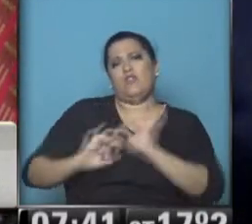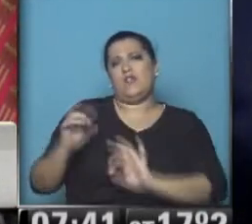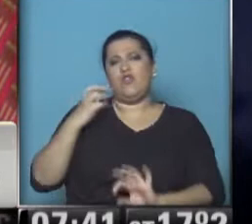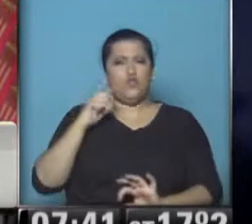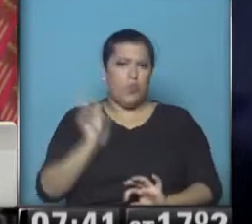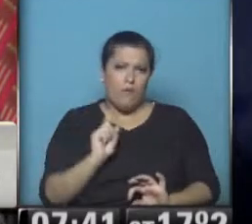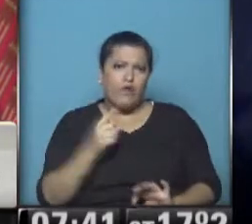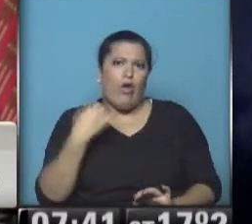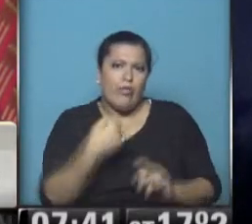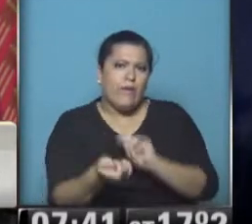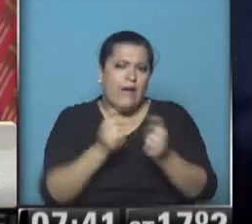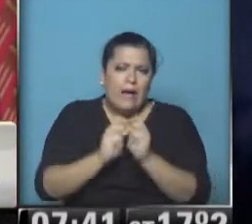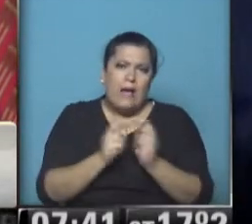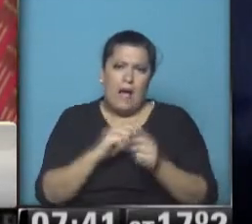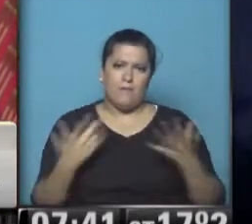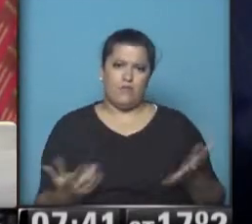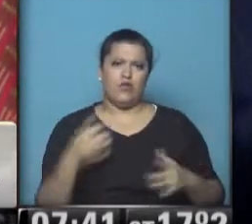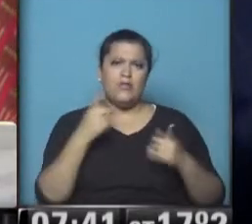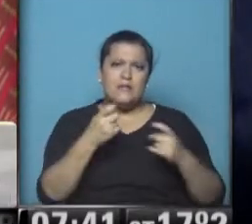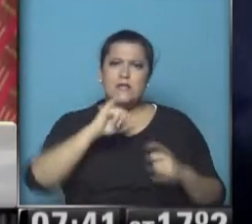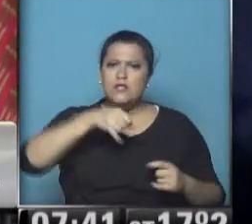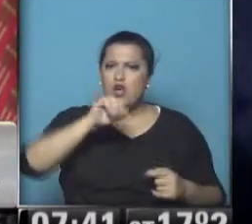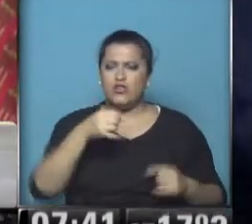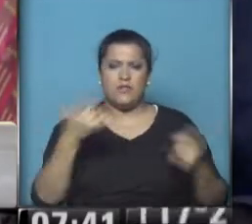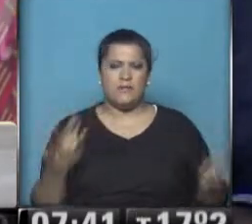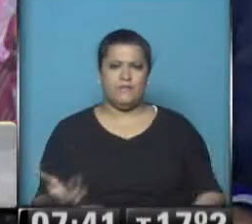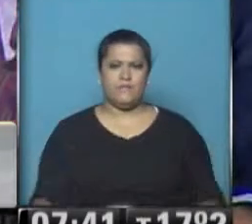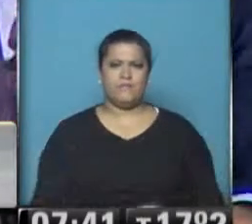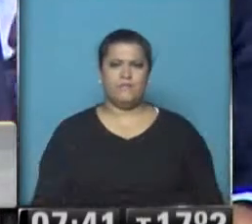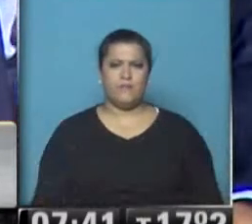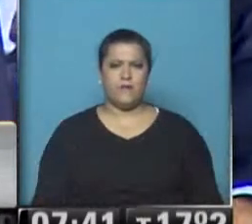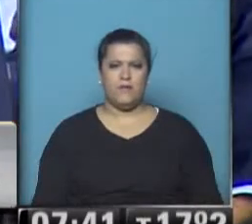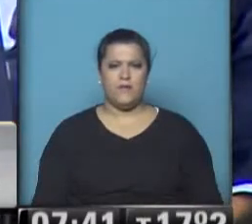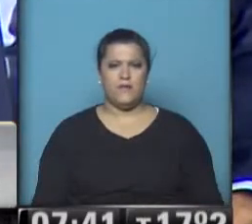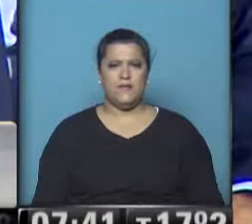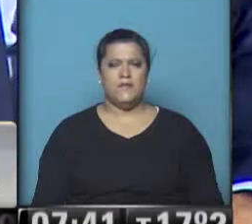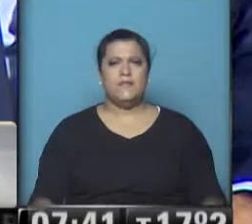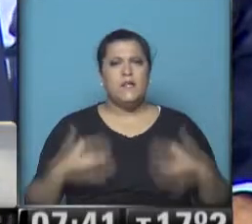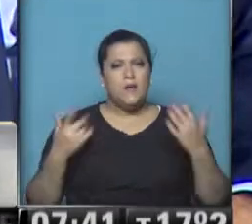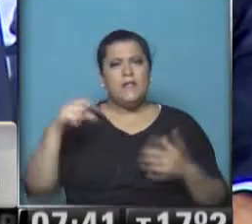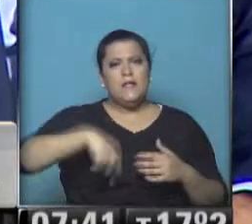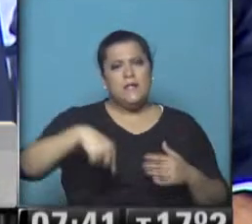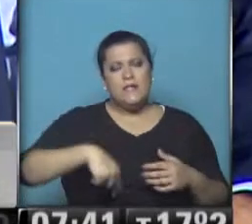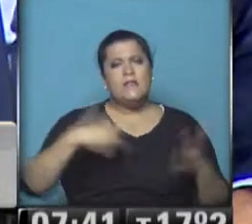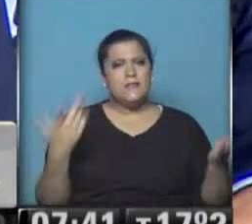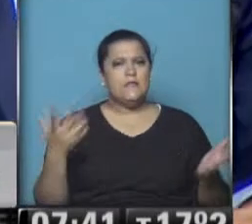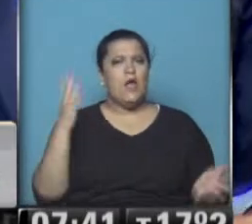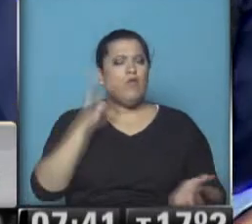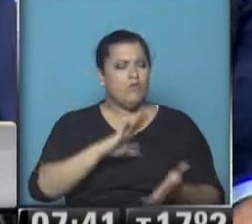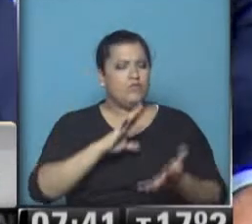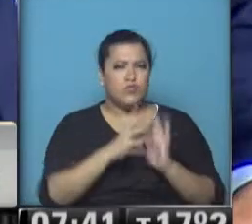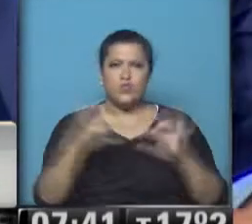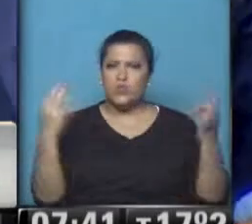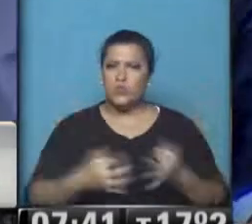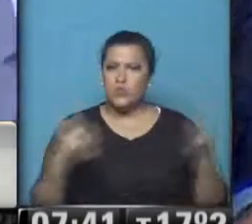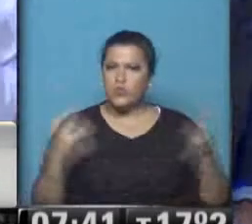cantidad de remiendos que, bueno, al final le hacen perder coherencia, etcétera, ¿no? De modo que, bueno, es un acto refundacional,